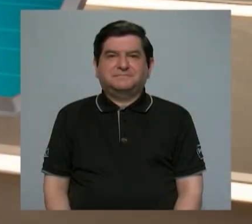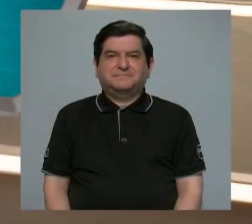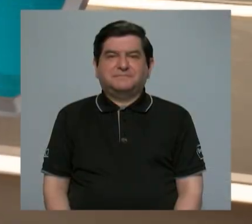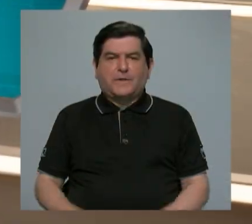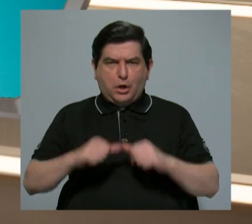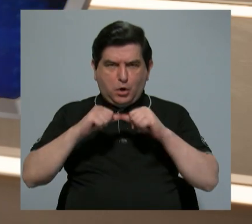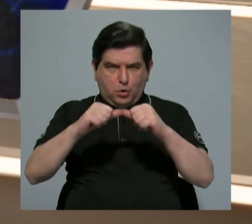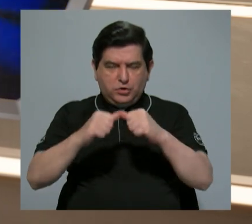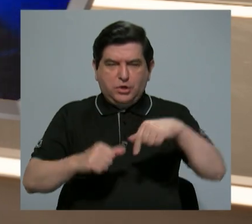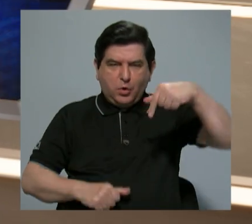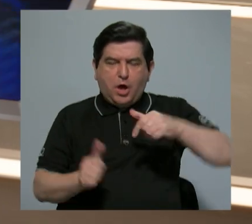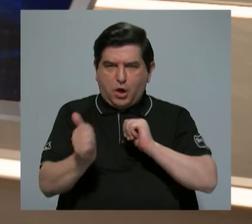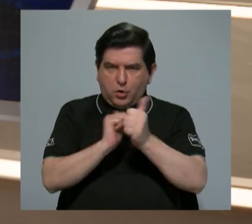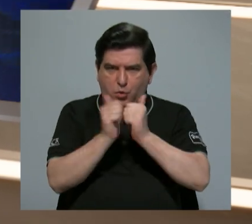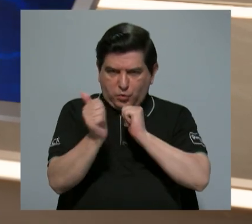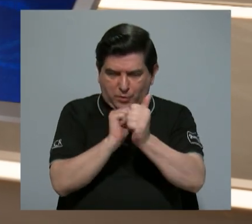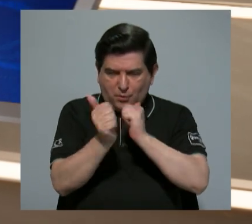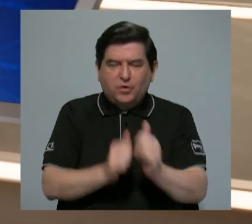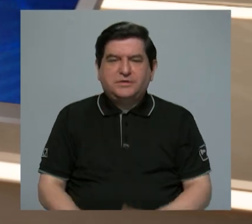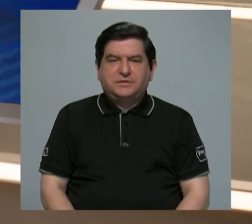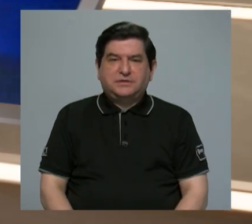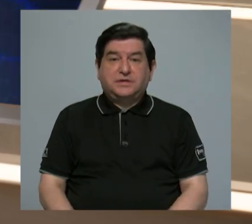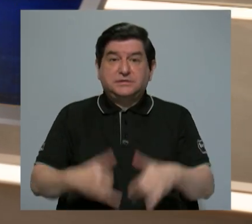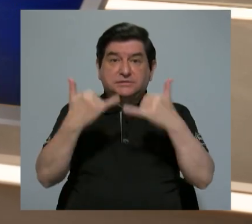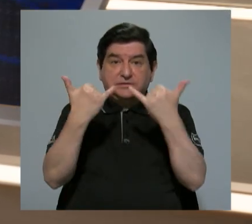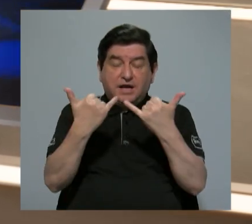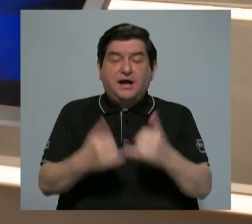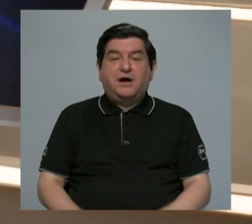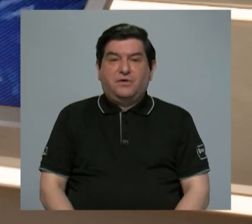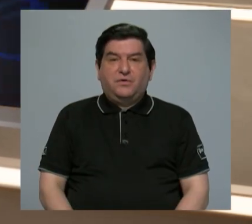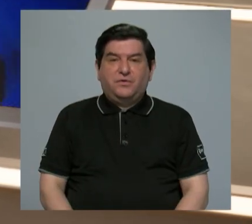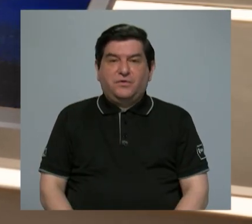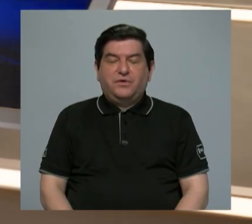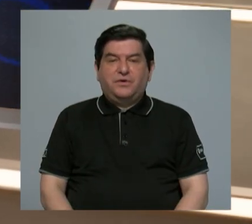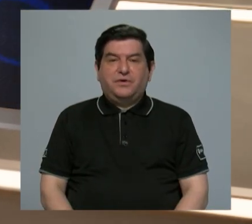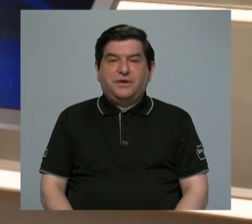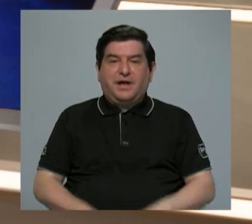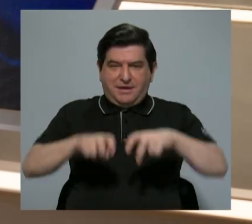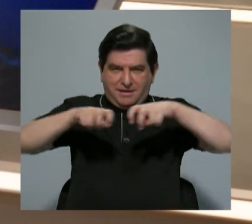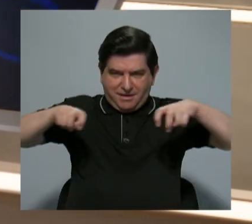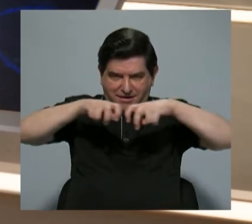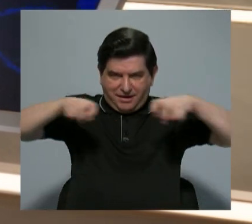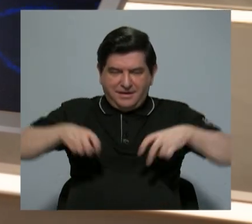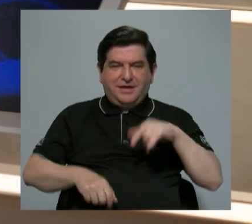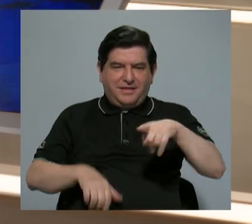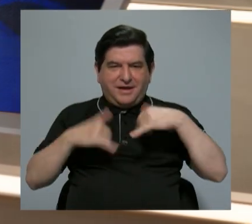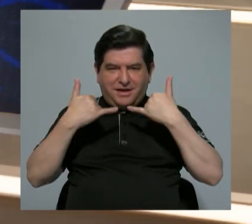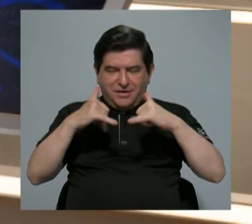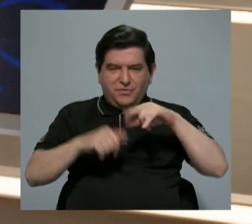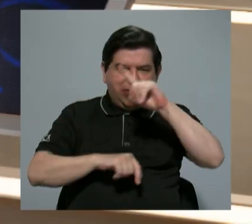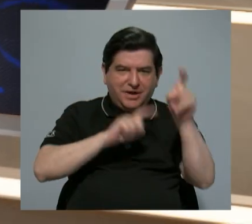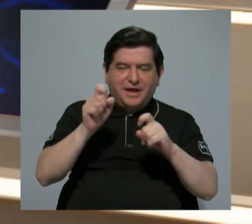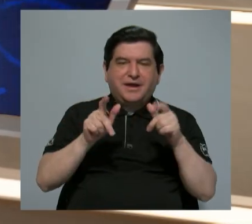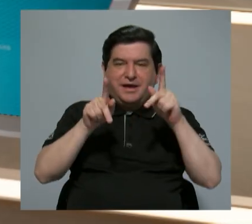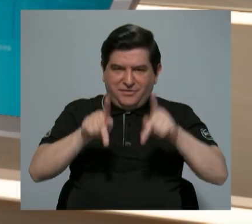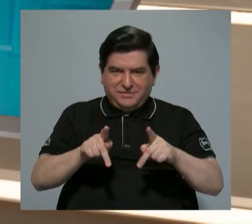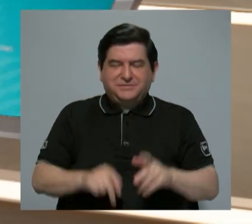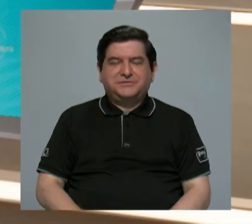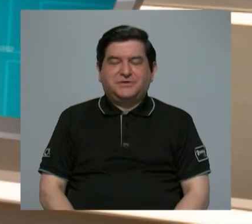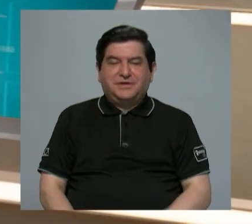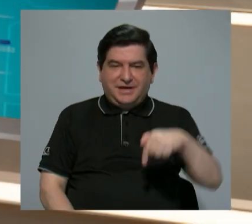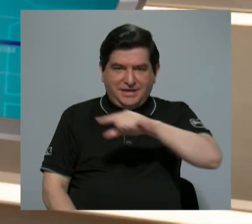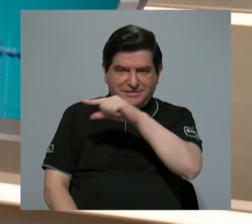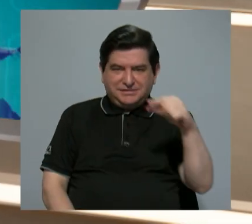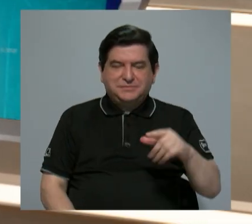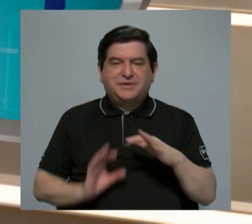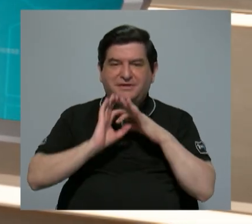Estamos de vuelta con Q Deportes, la revista, y vamos ahora a nuestra sección Con la Grada, que es donde jugamos trivia con la afición. Esta semana de